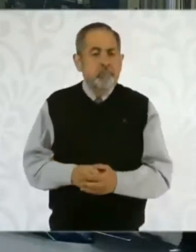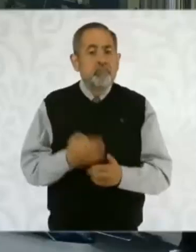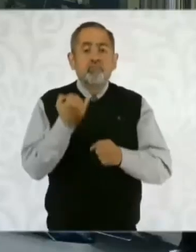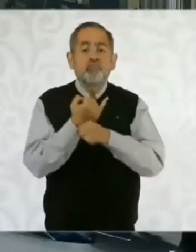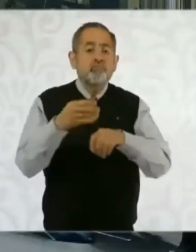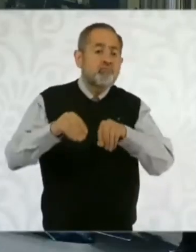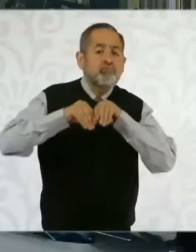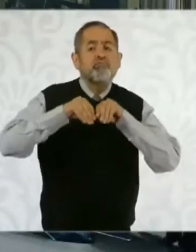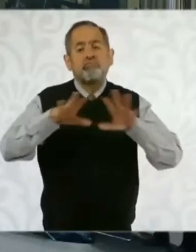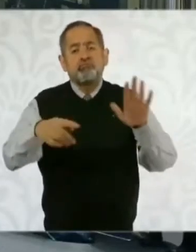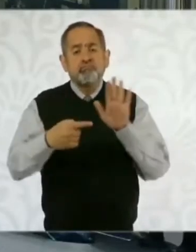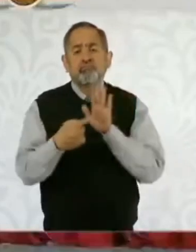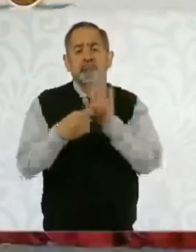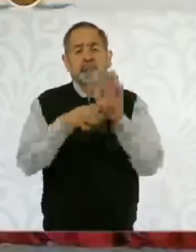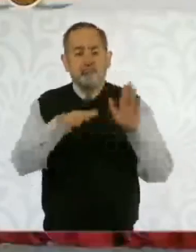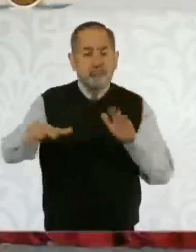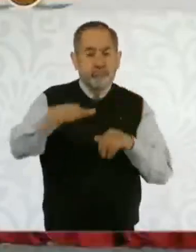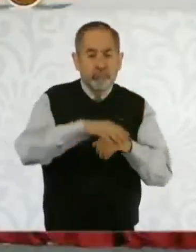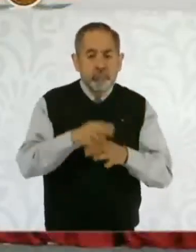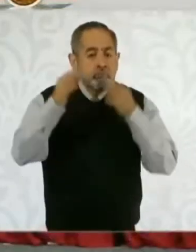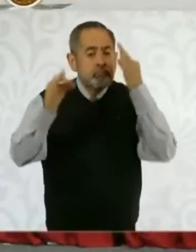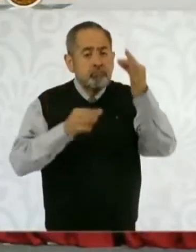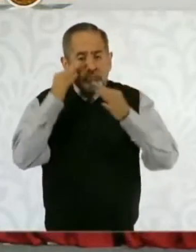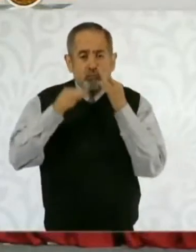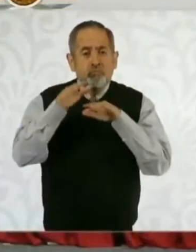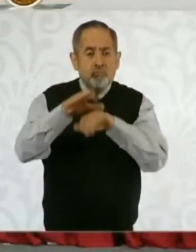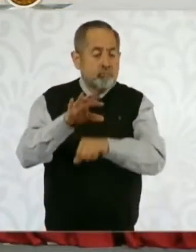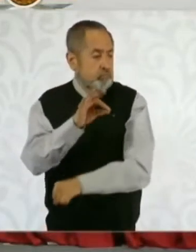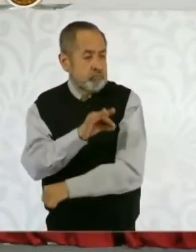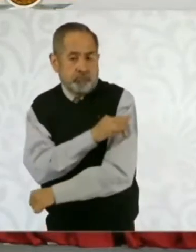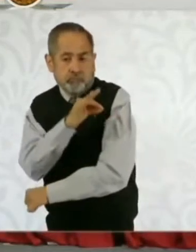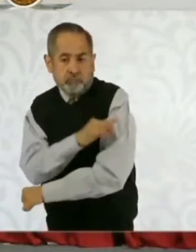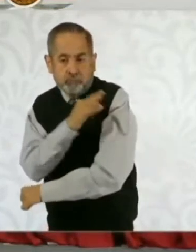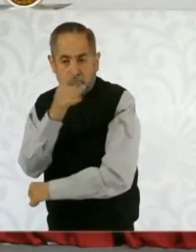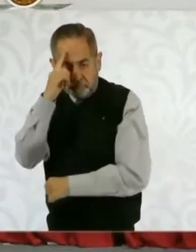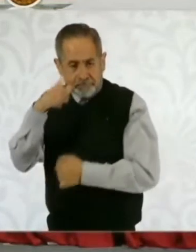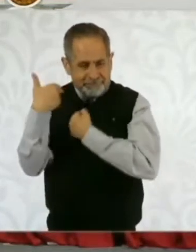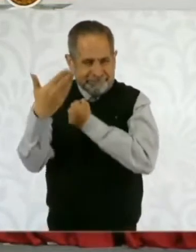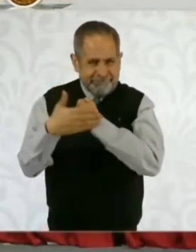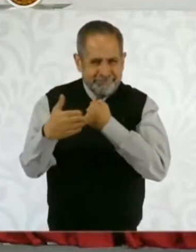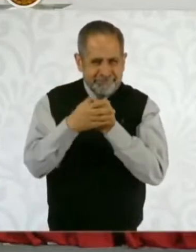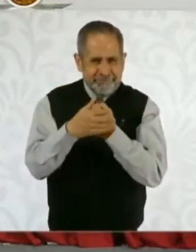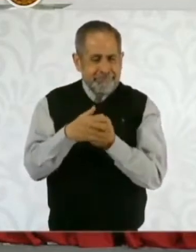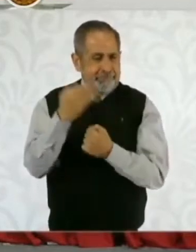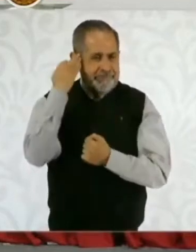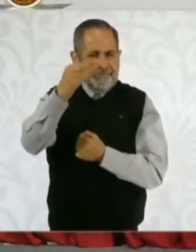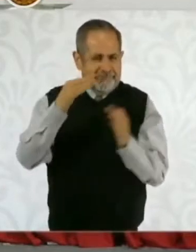a la población que la campaña de vacunación para la temporada invernal